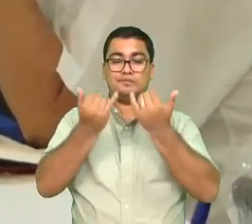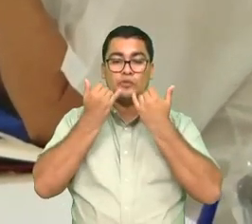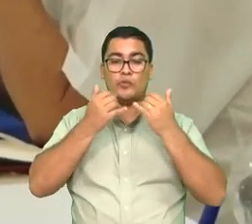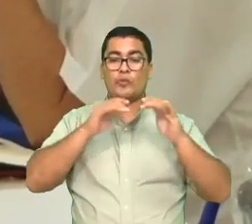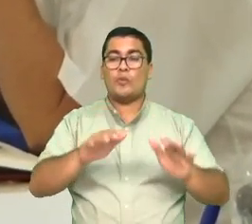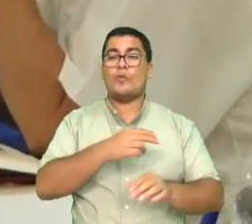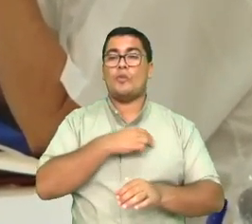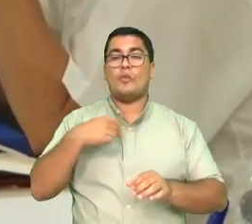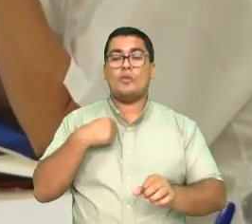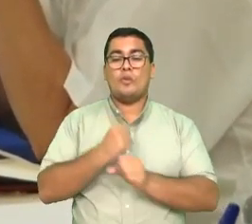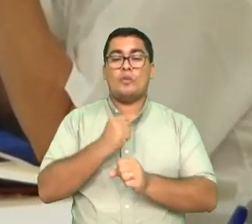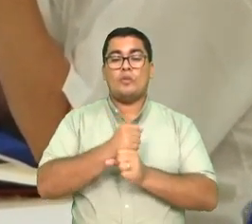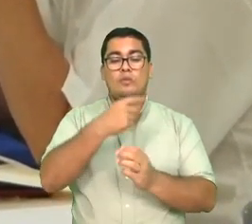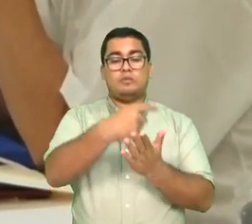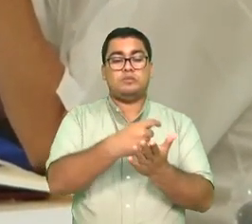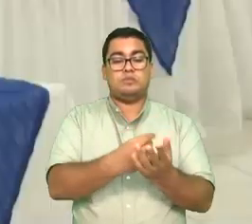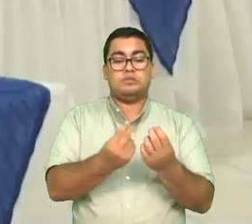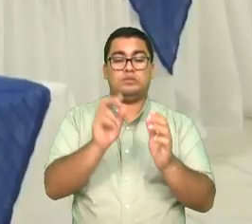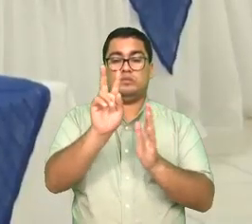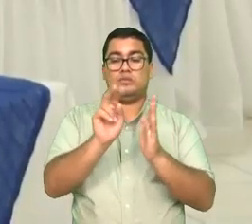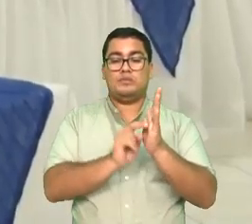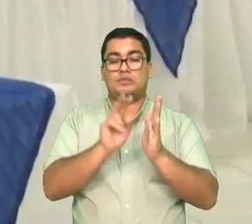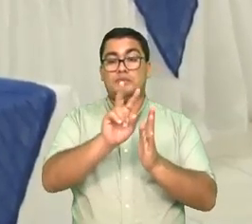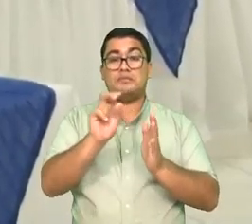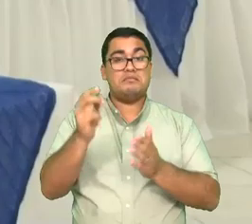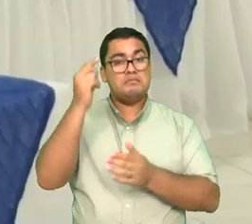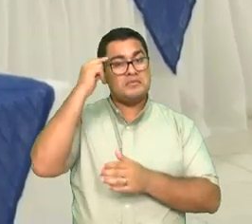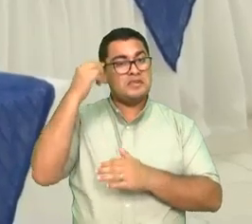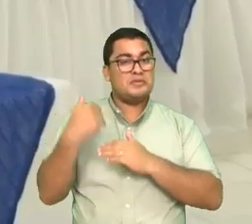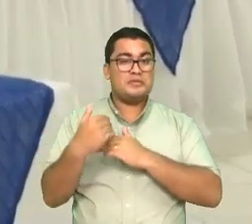ejecución presupuestal 2020 y proyecciones para el año